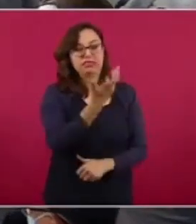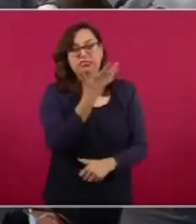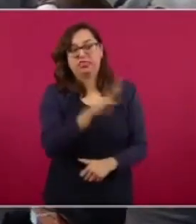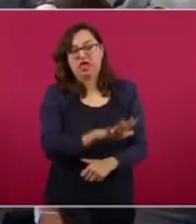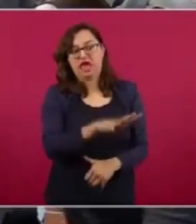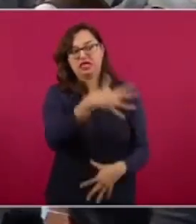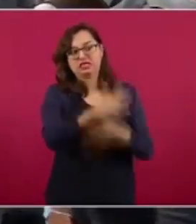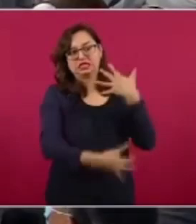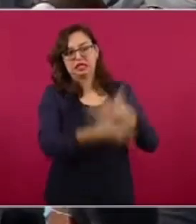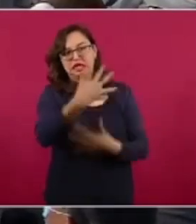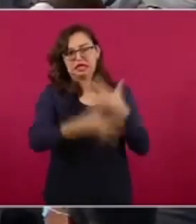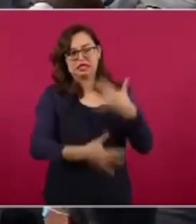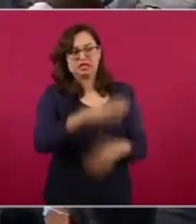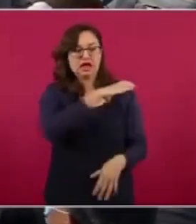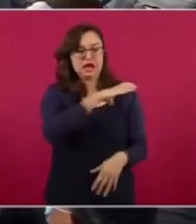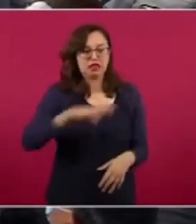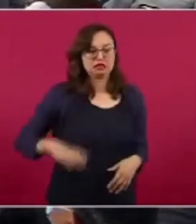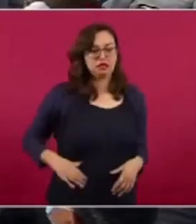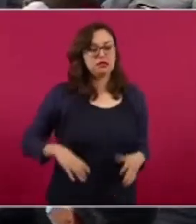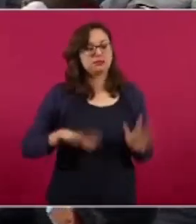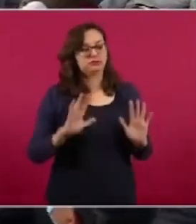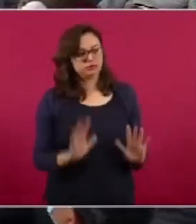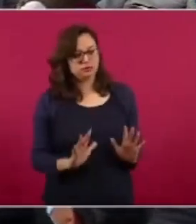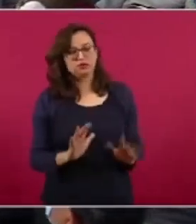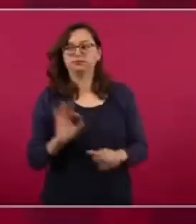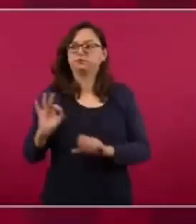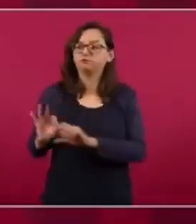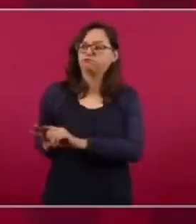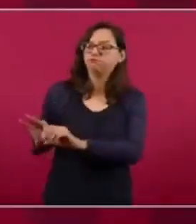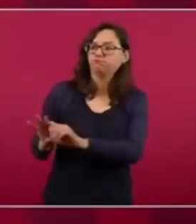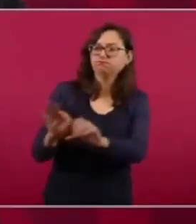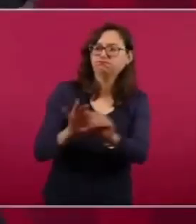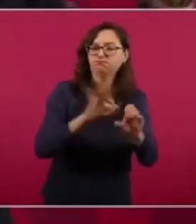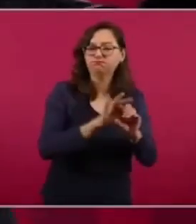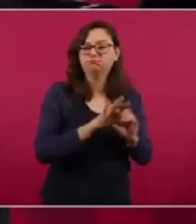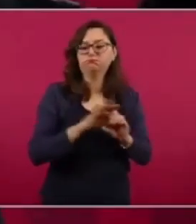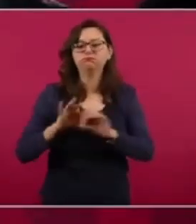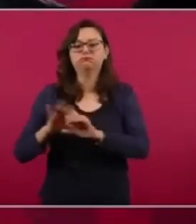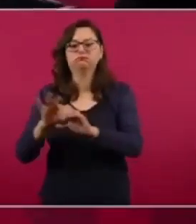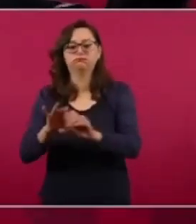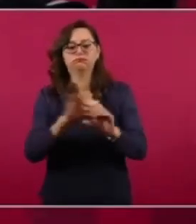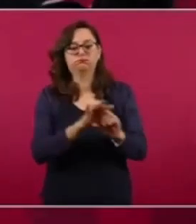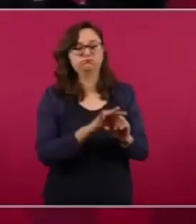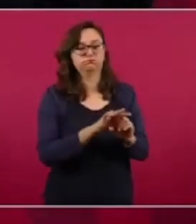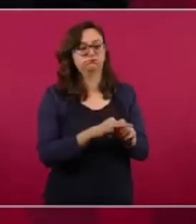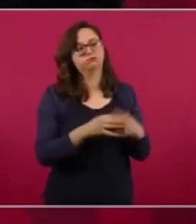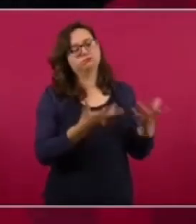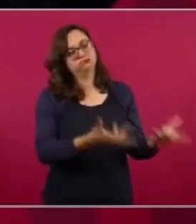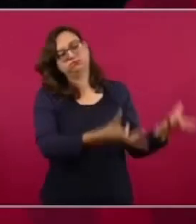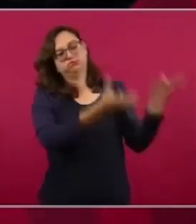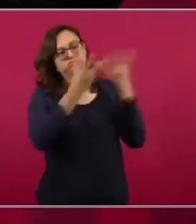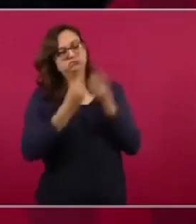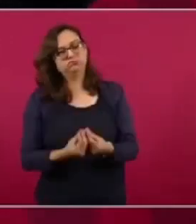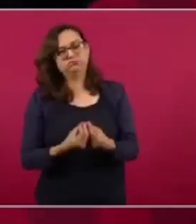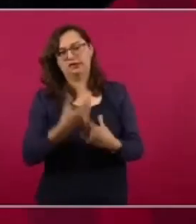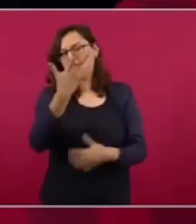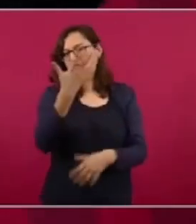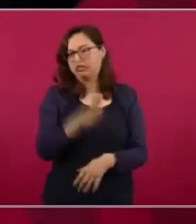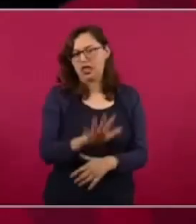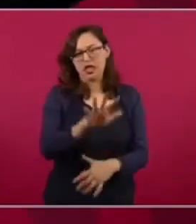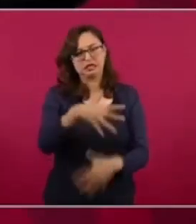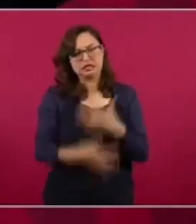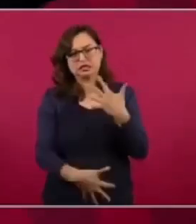Entonces, un procedimiento sería, a ver, la primera, vénganse todos, o sea, que